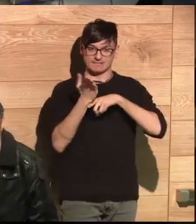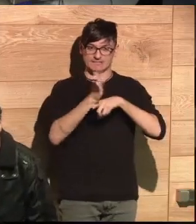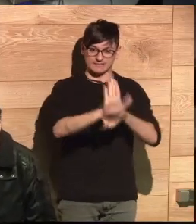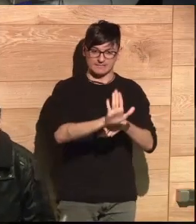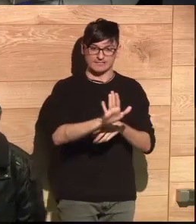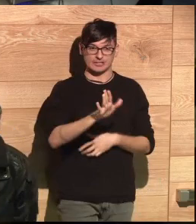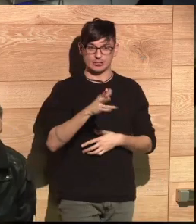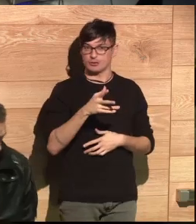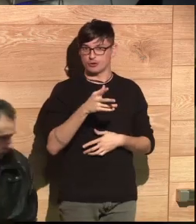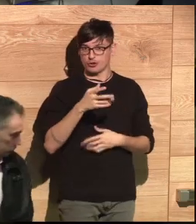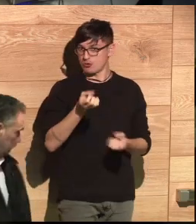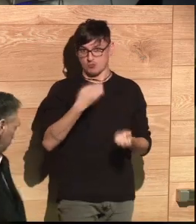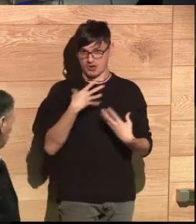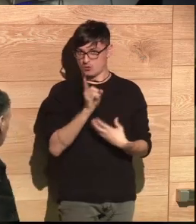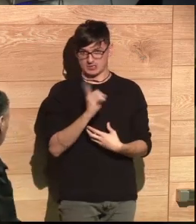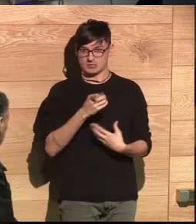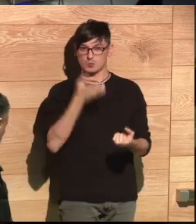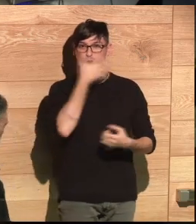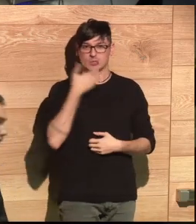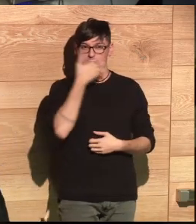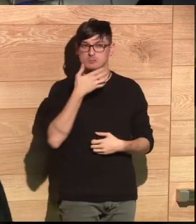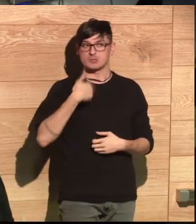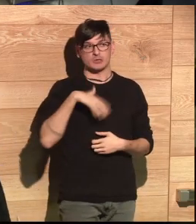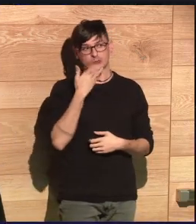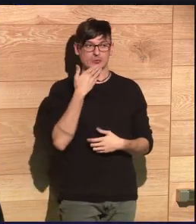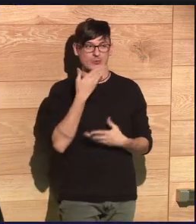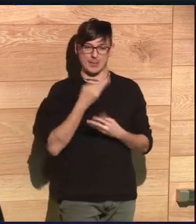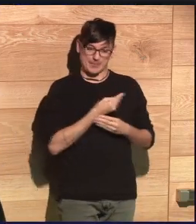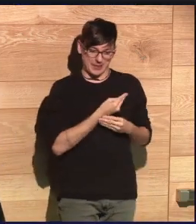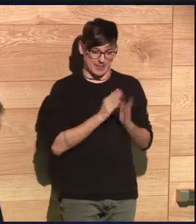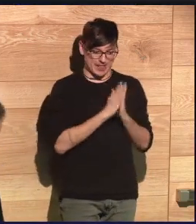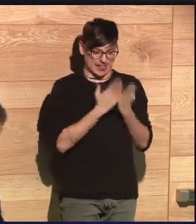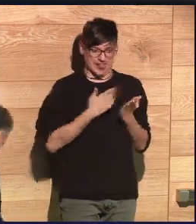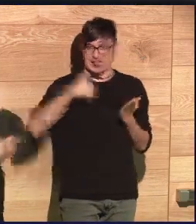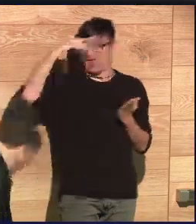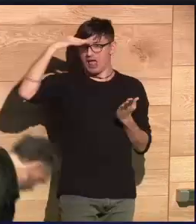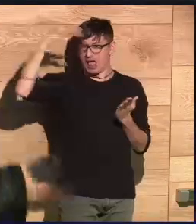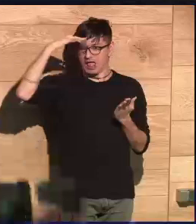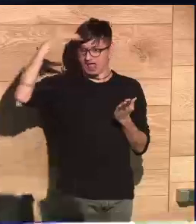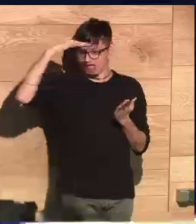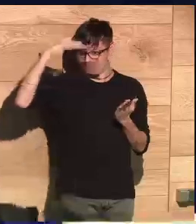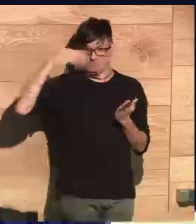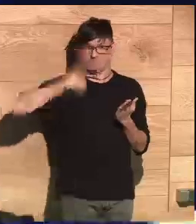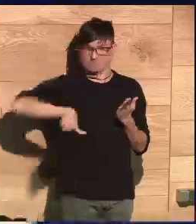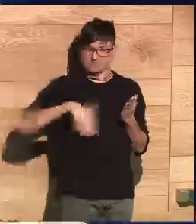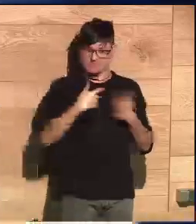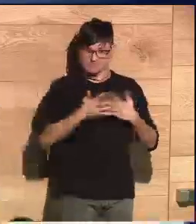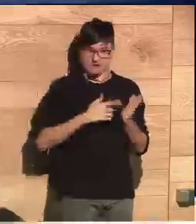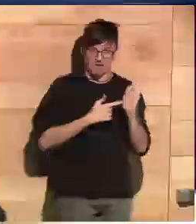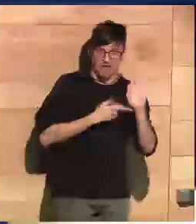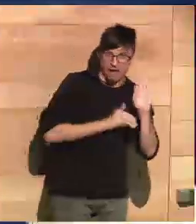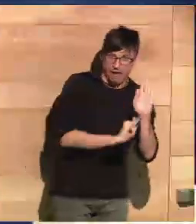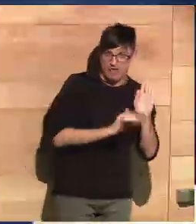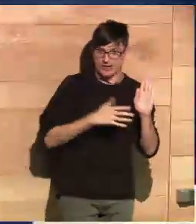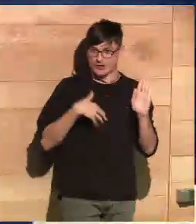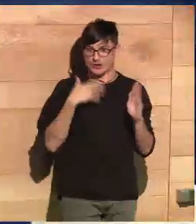cuentes cuentos. Lo sujeto casi como si fuera un bebé. No sabéis la ilusión que me hace tenerlo ya en mis manos. No me